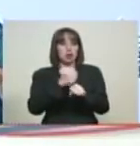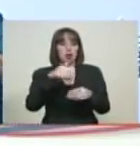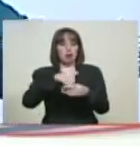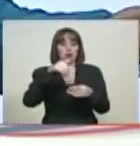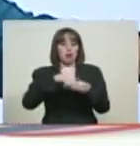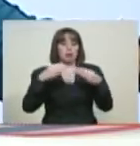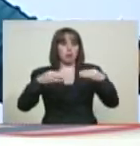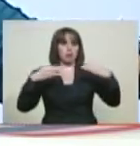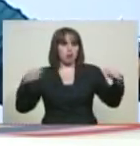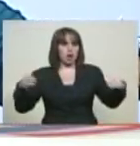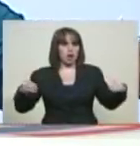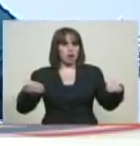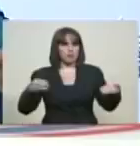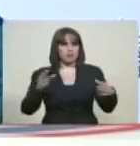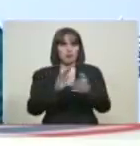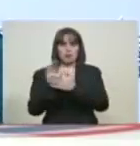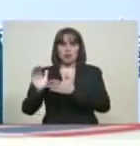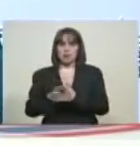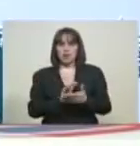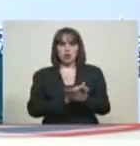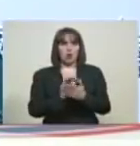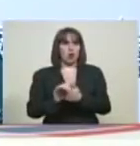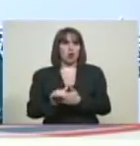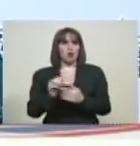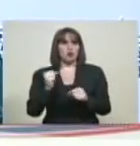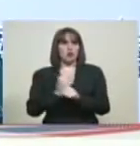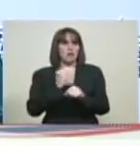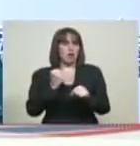popular por voto de mis hermanos trabajadores